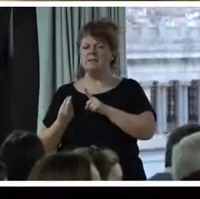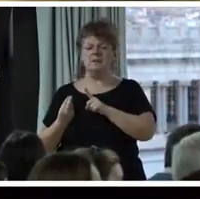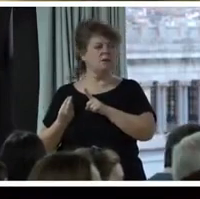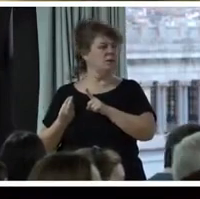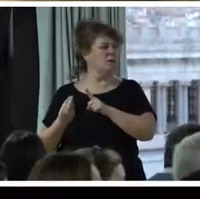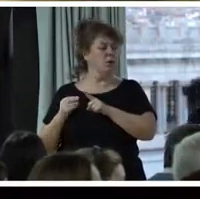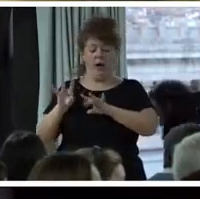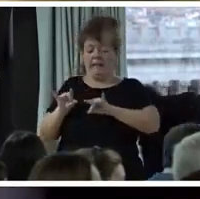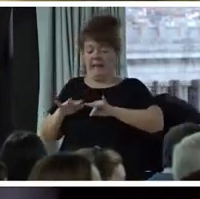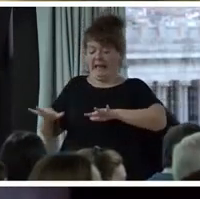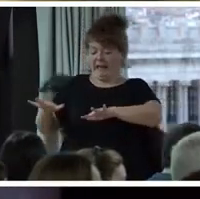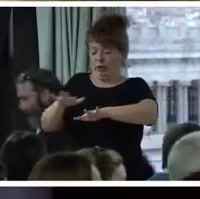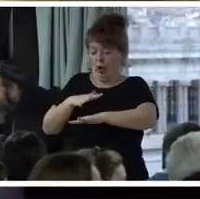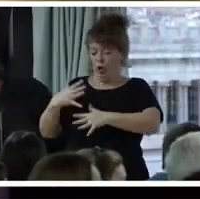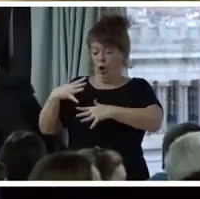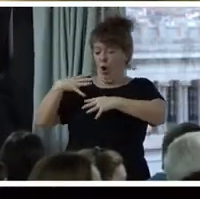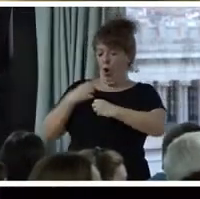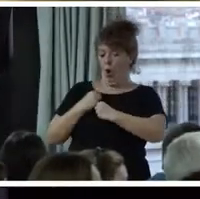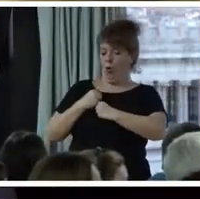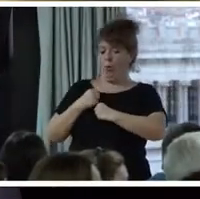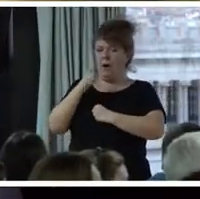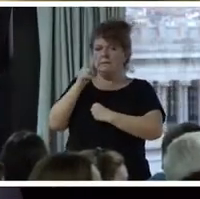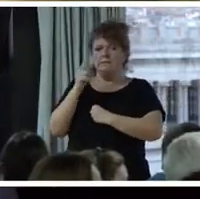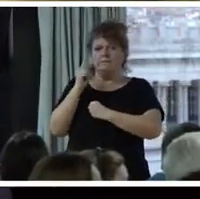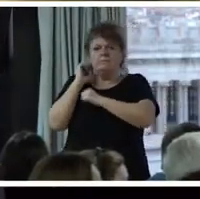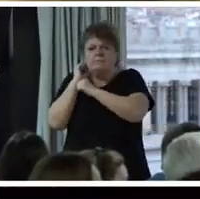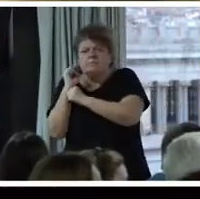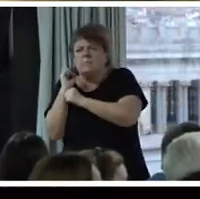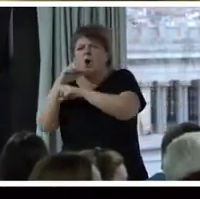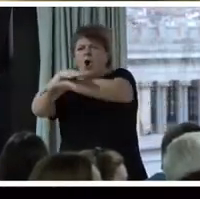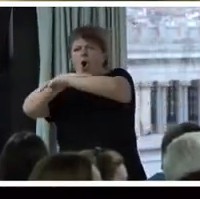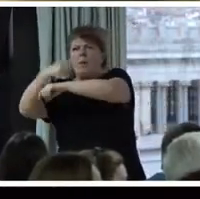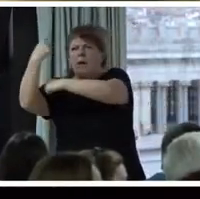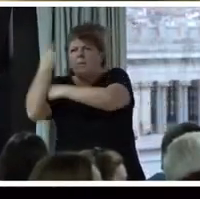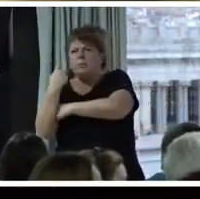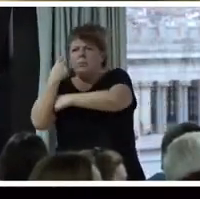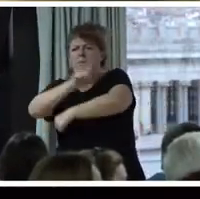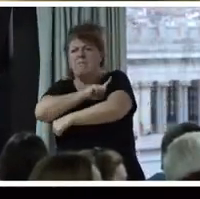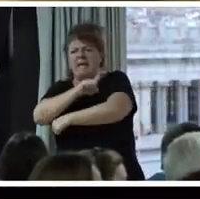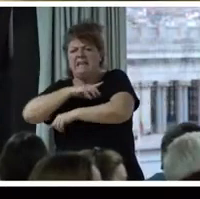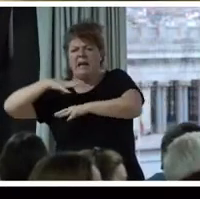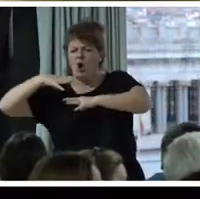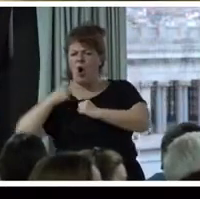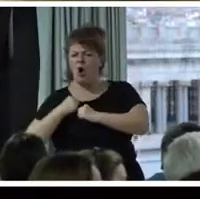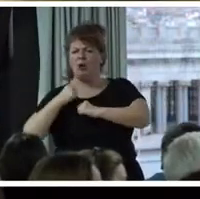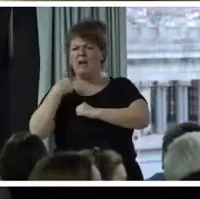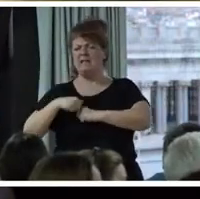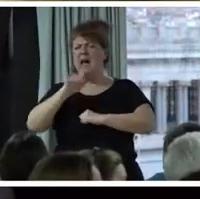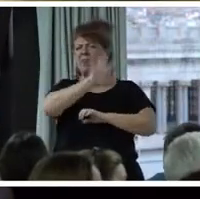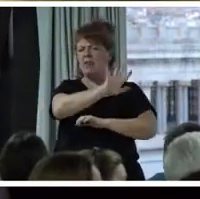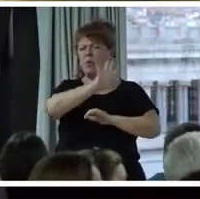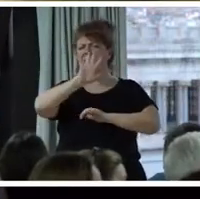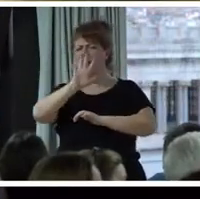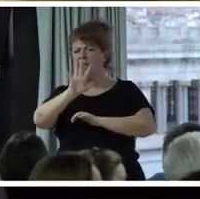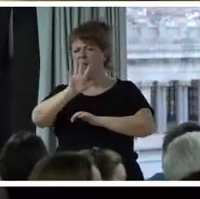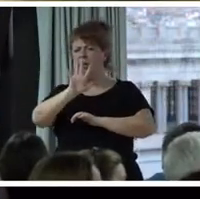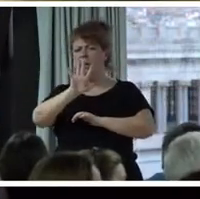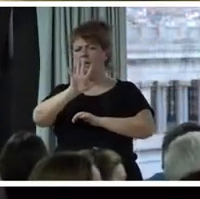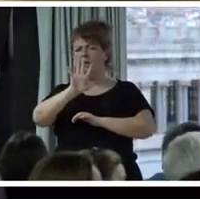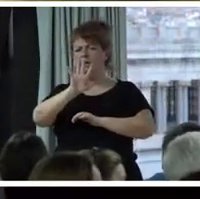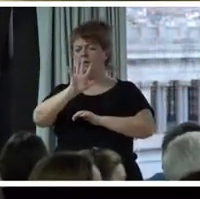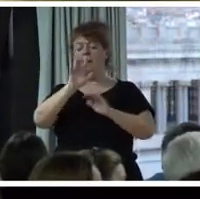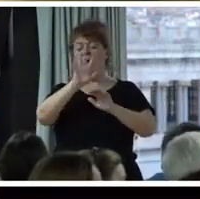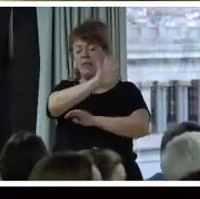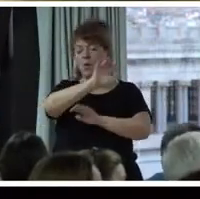territorio palestino ocupado han estado sujetos a un gobierno militar colonial durante